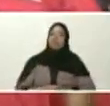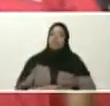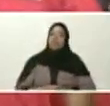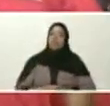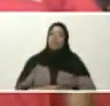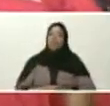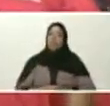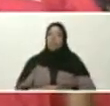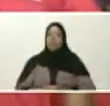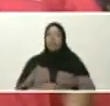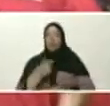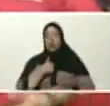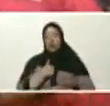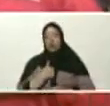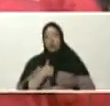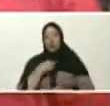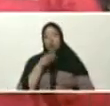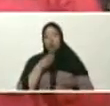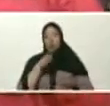Yo tengo una gran confianza.